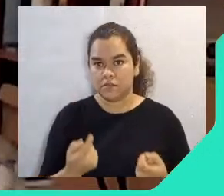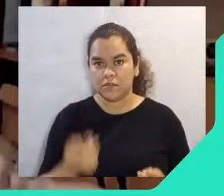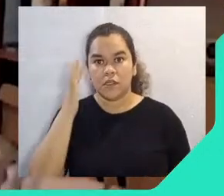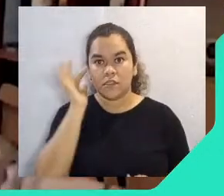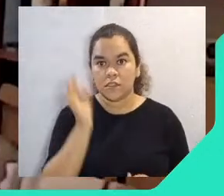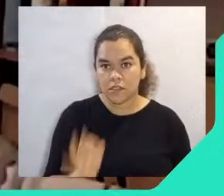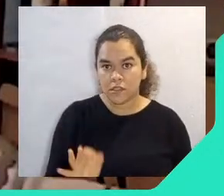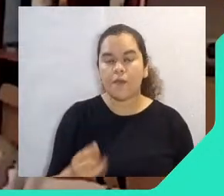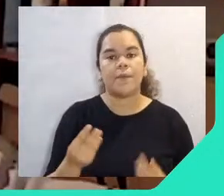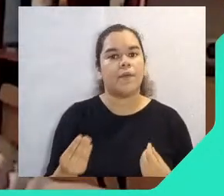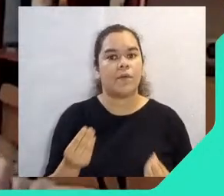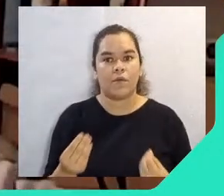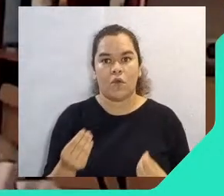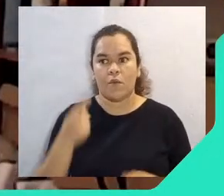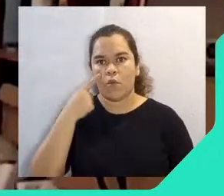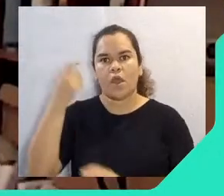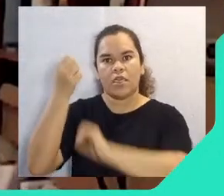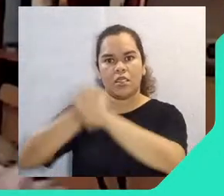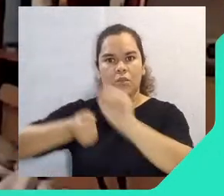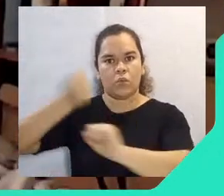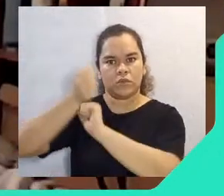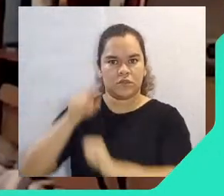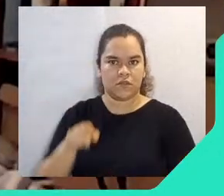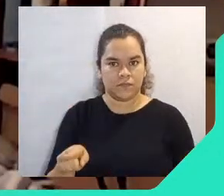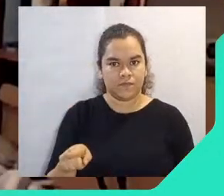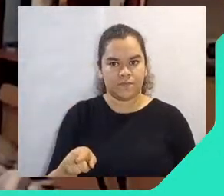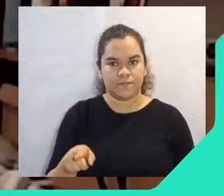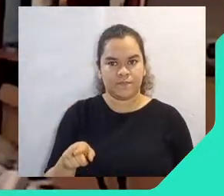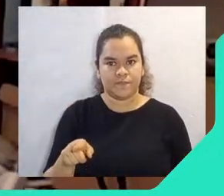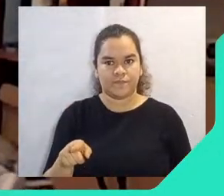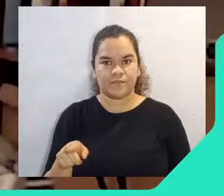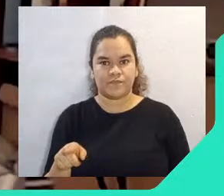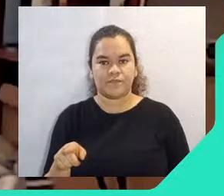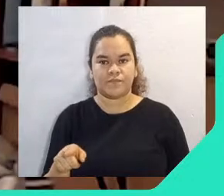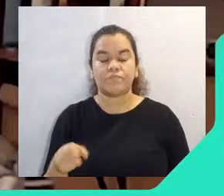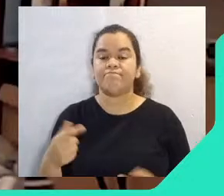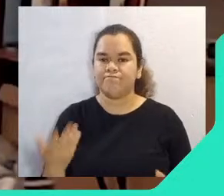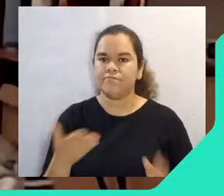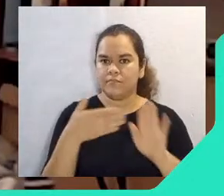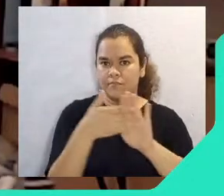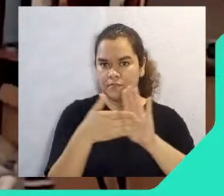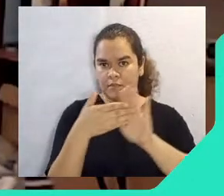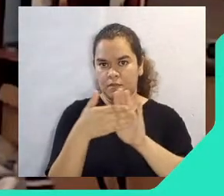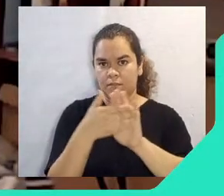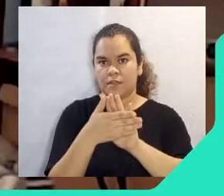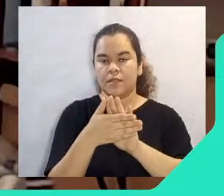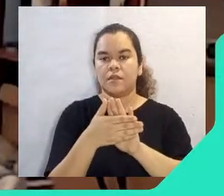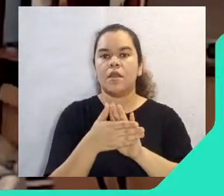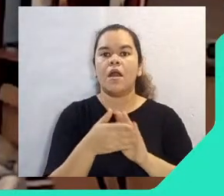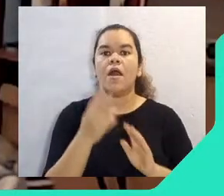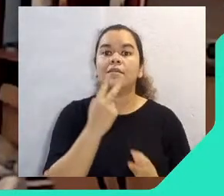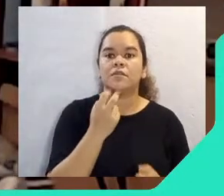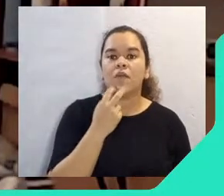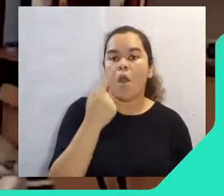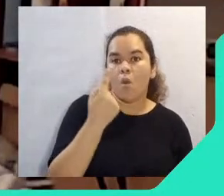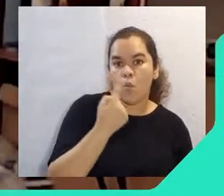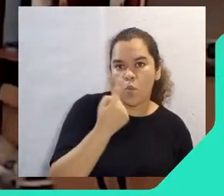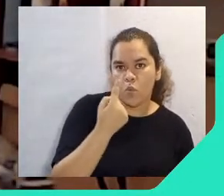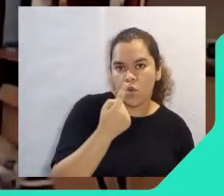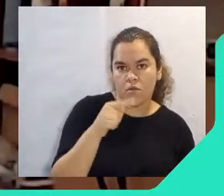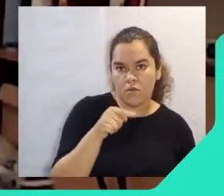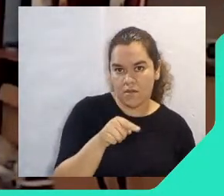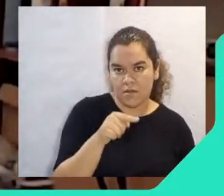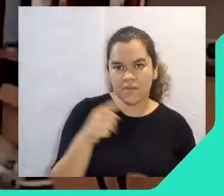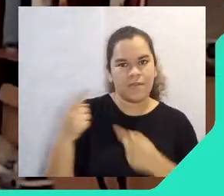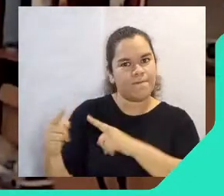las instalaciones eléctricas industriales. Mientras que en la asignatura Instalaciones Eléctricas 1 se les va a enseñar